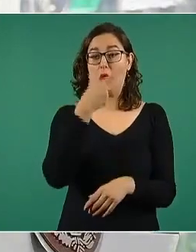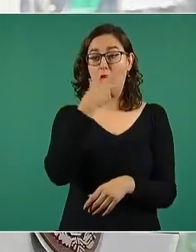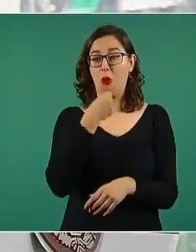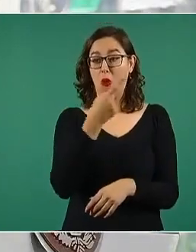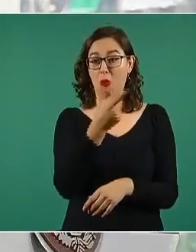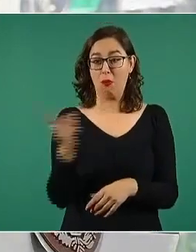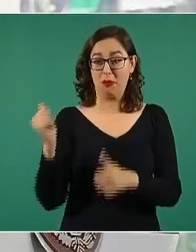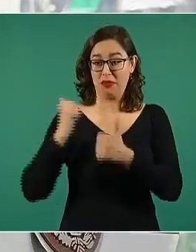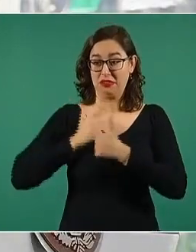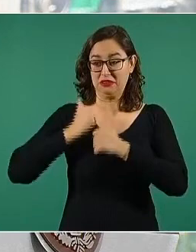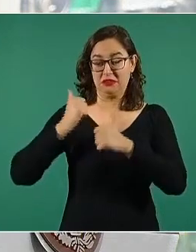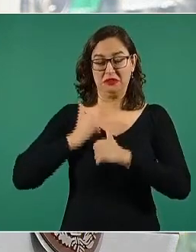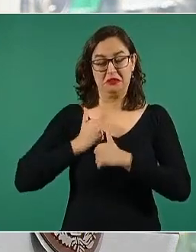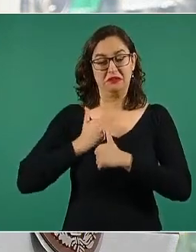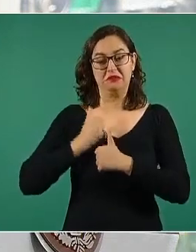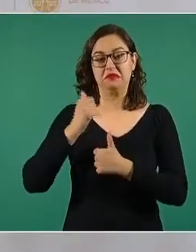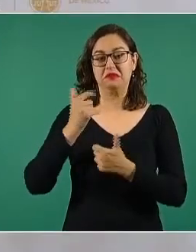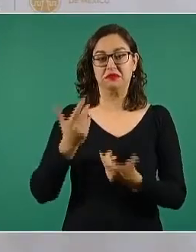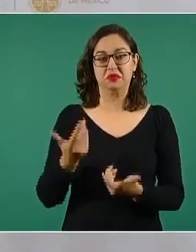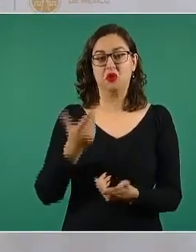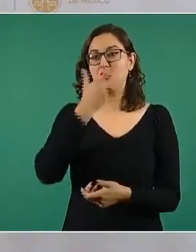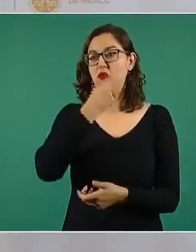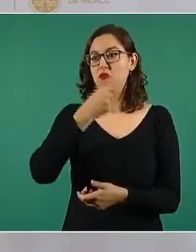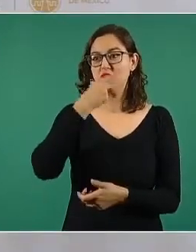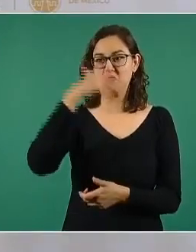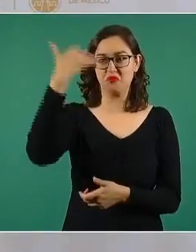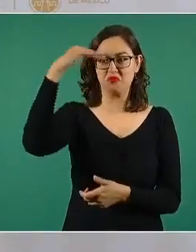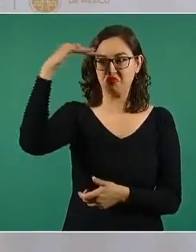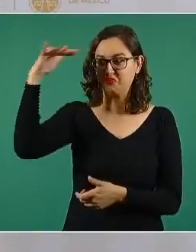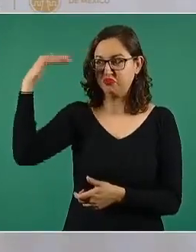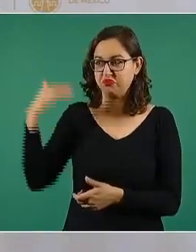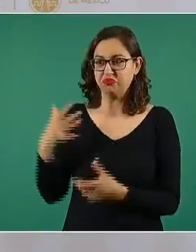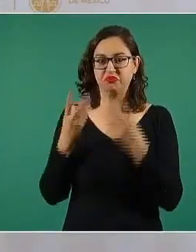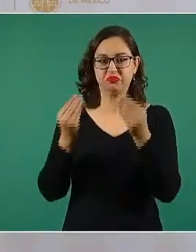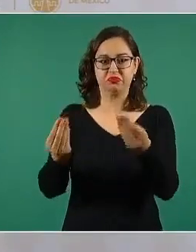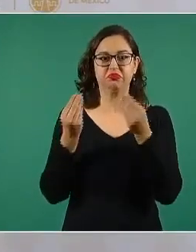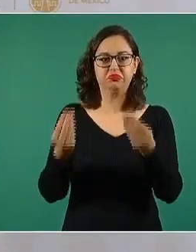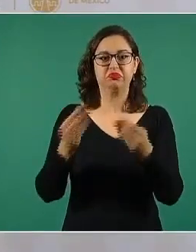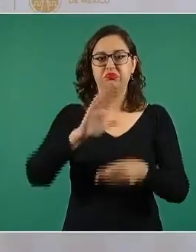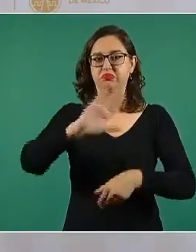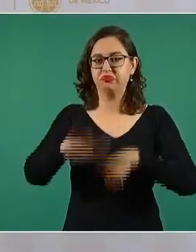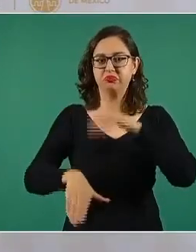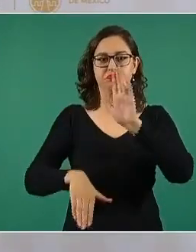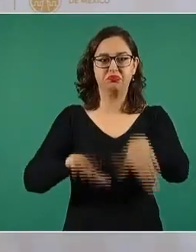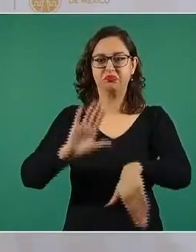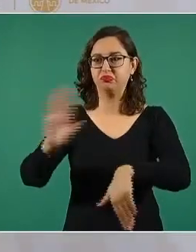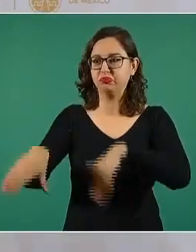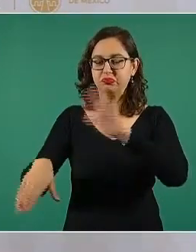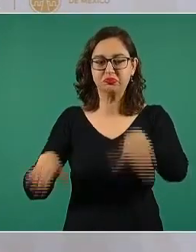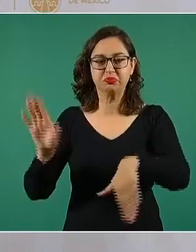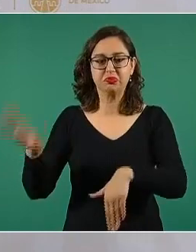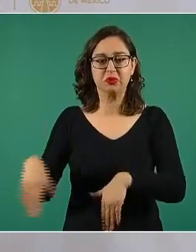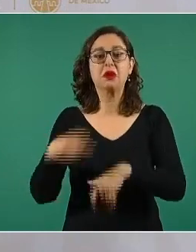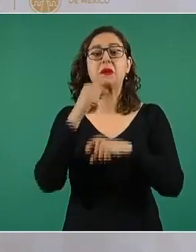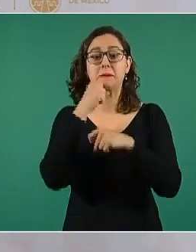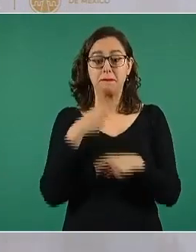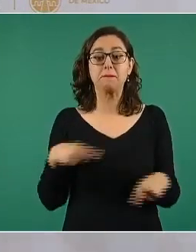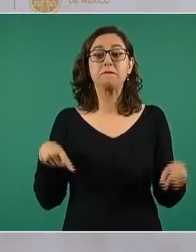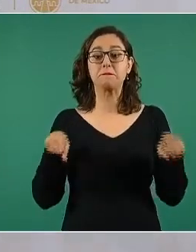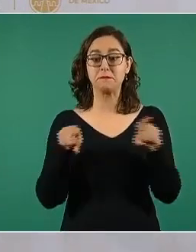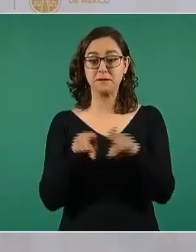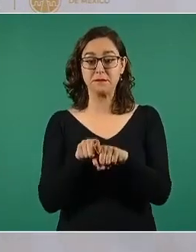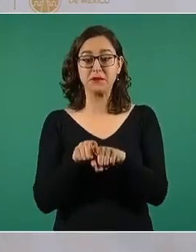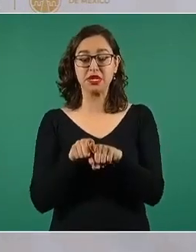de guerra y muchos señores y capitanes y valientes hombres con los